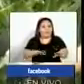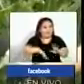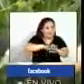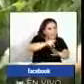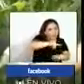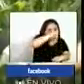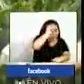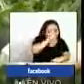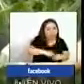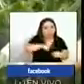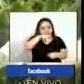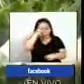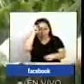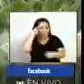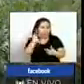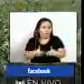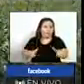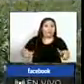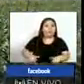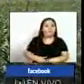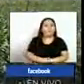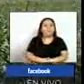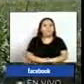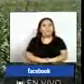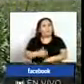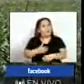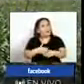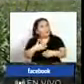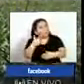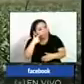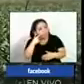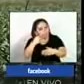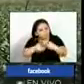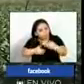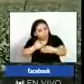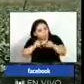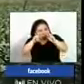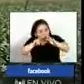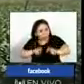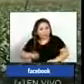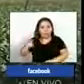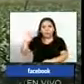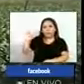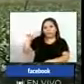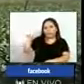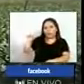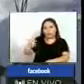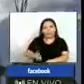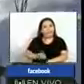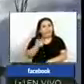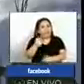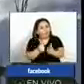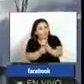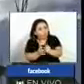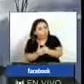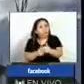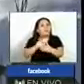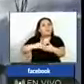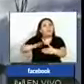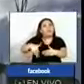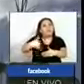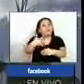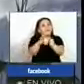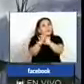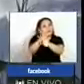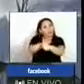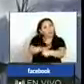nuestro trabajo fácil y libremente. Las previsiones que arroja la FAO se estimaron sin contar el impacto que tendrá la pandemia, pero